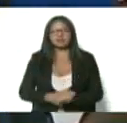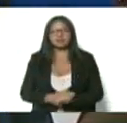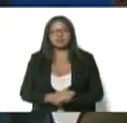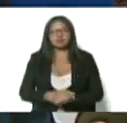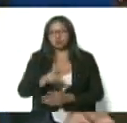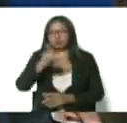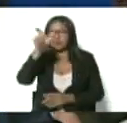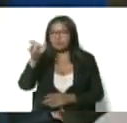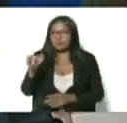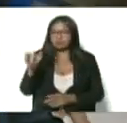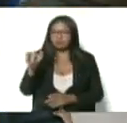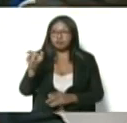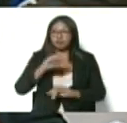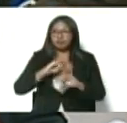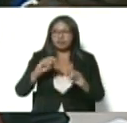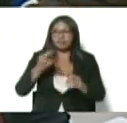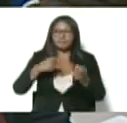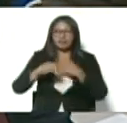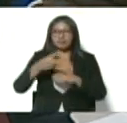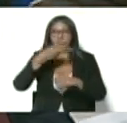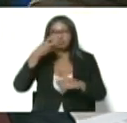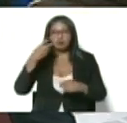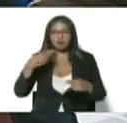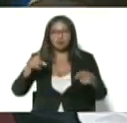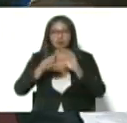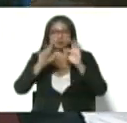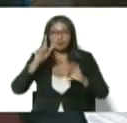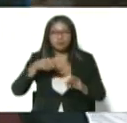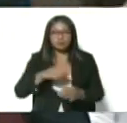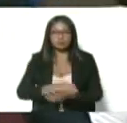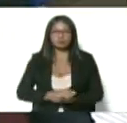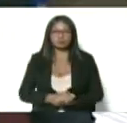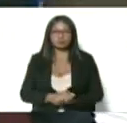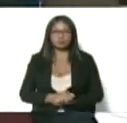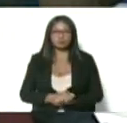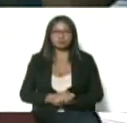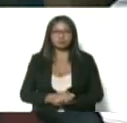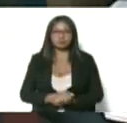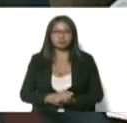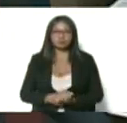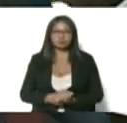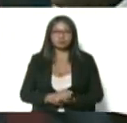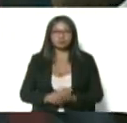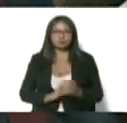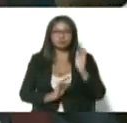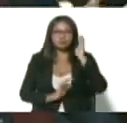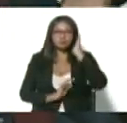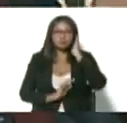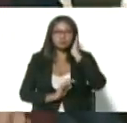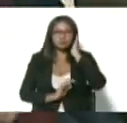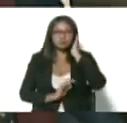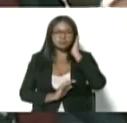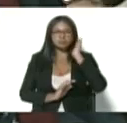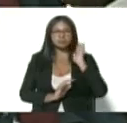personas narcotraficantes las bandas delincuenciales que están